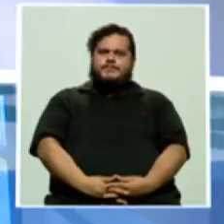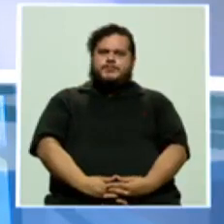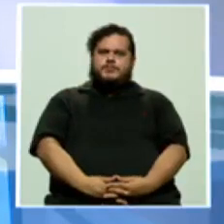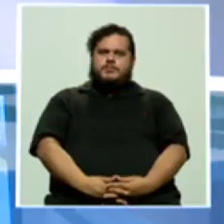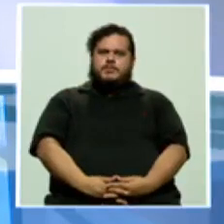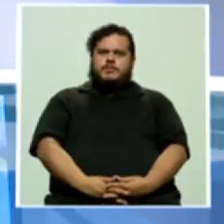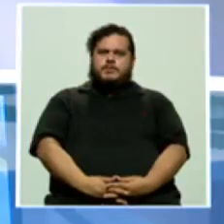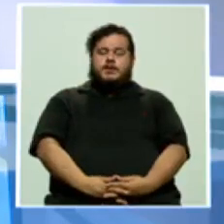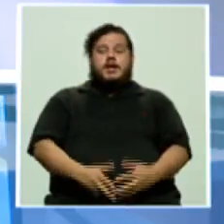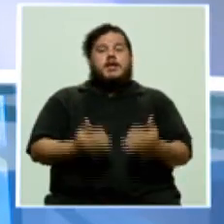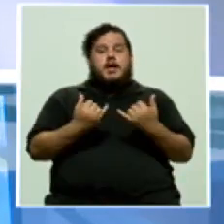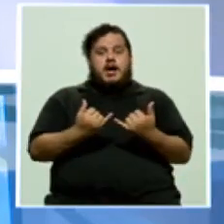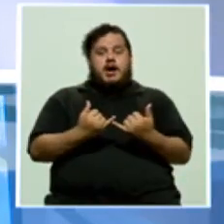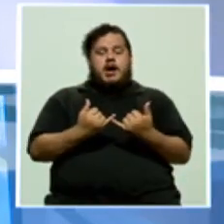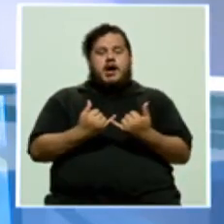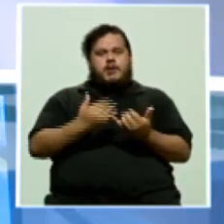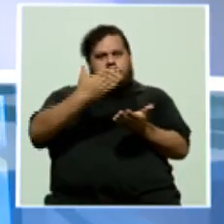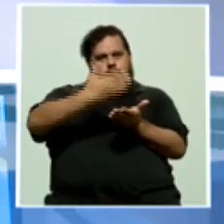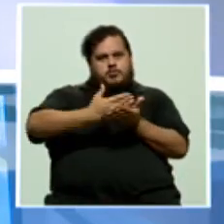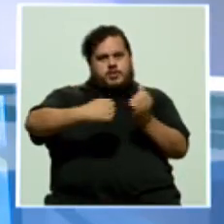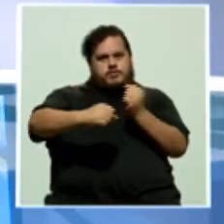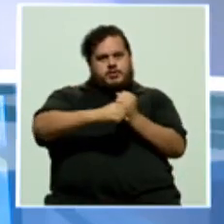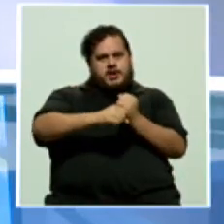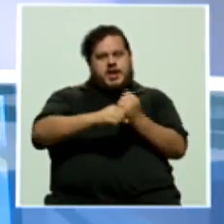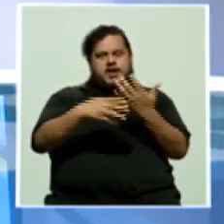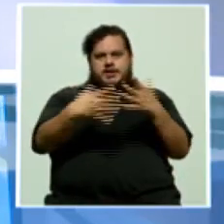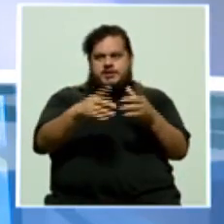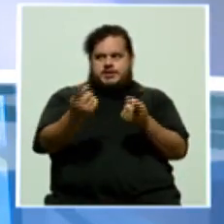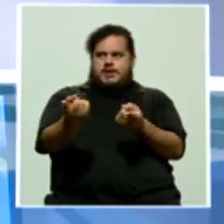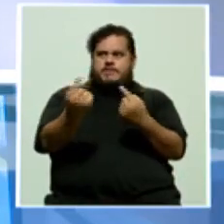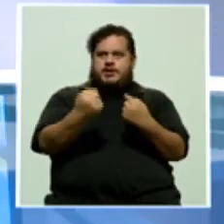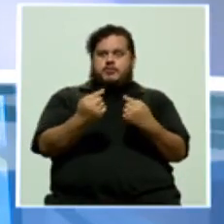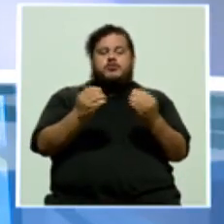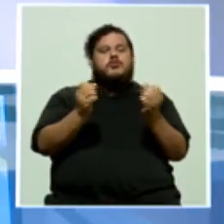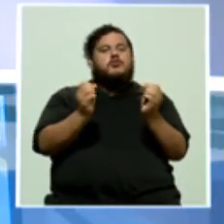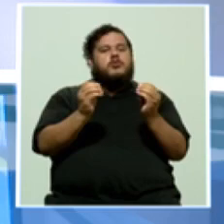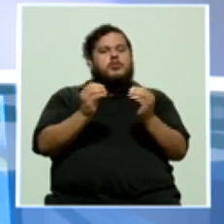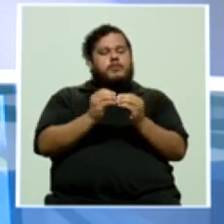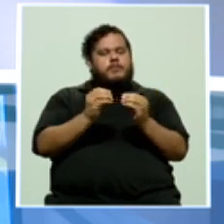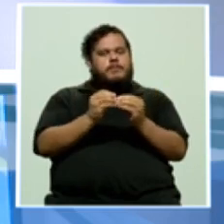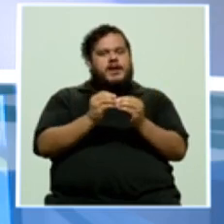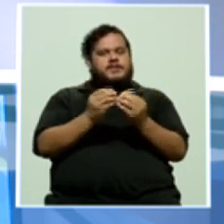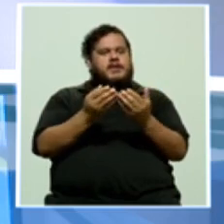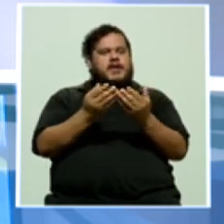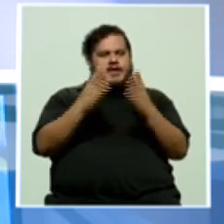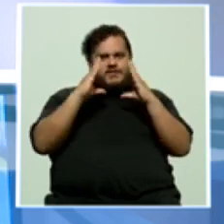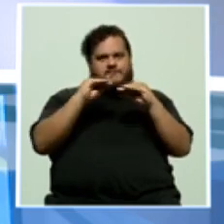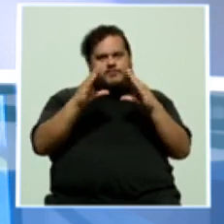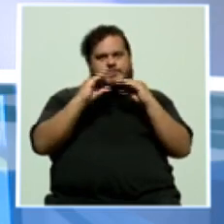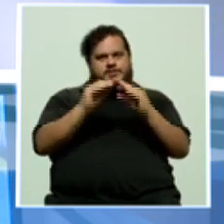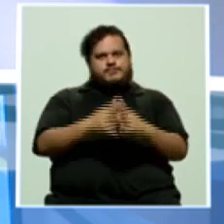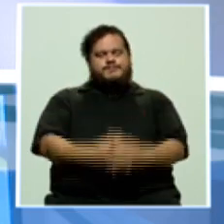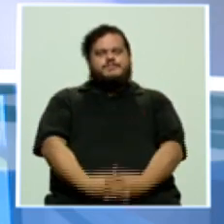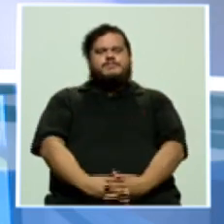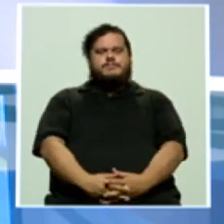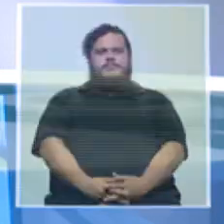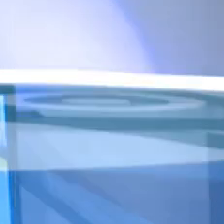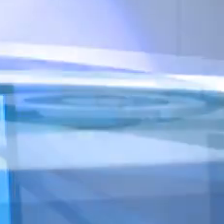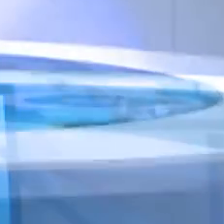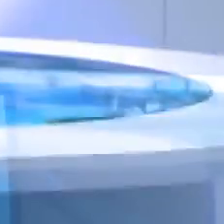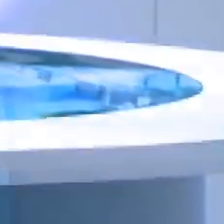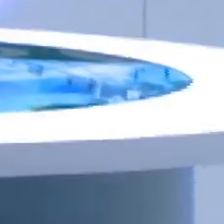Nos vamos ahora a una breve pausa comercial y enseguida regresamos con el resto de la información.